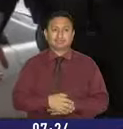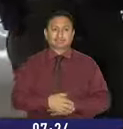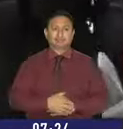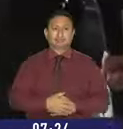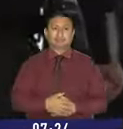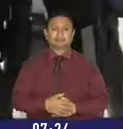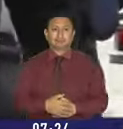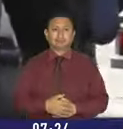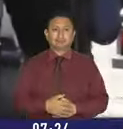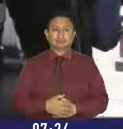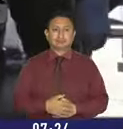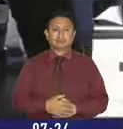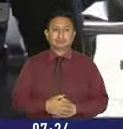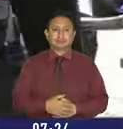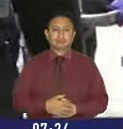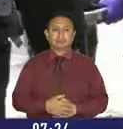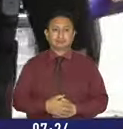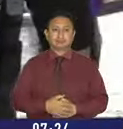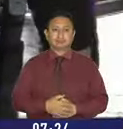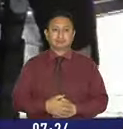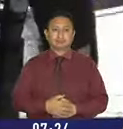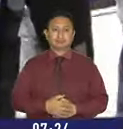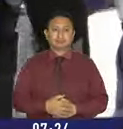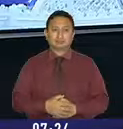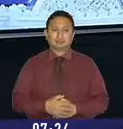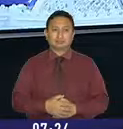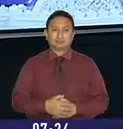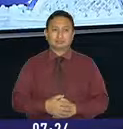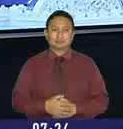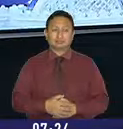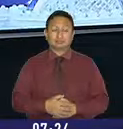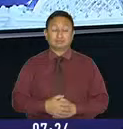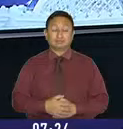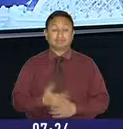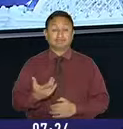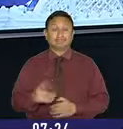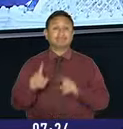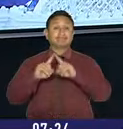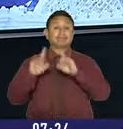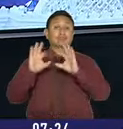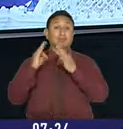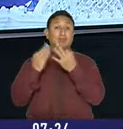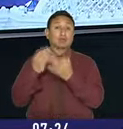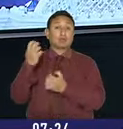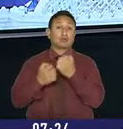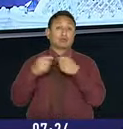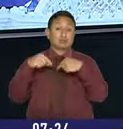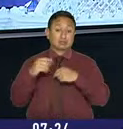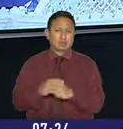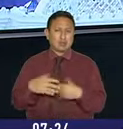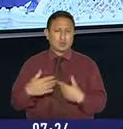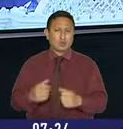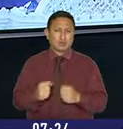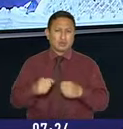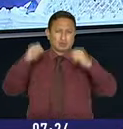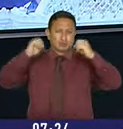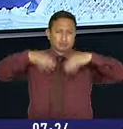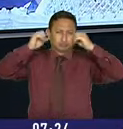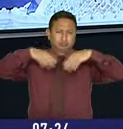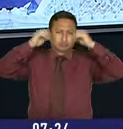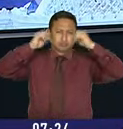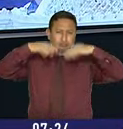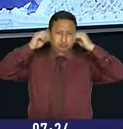Francisco Ramírez. Y varias familias, amigos, resultaron afectadas por las torrenciales lluvias que se presentan en Lago Agrio, allá en la